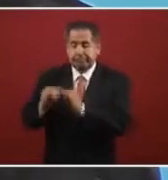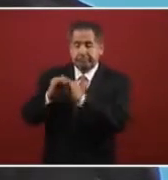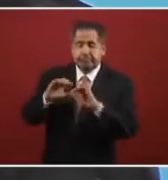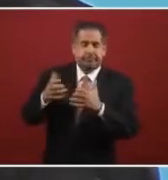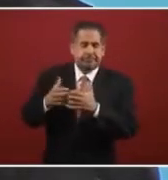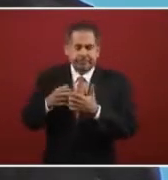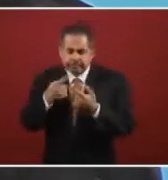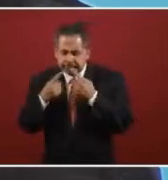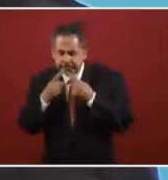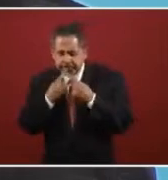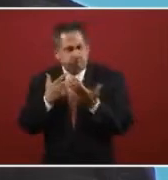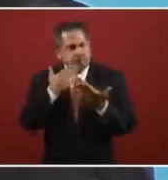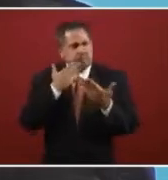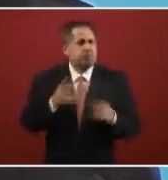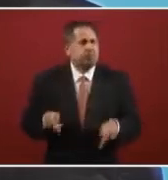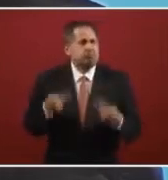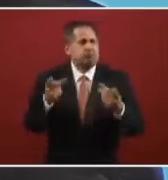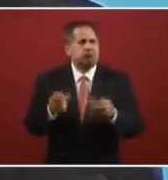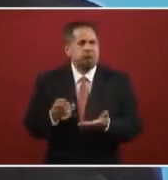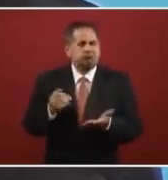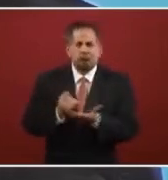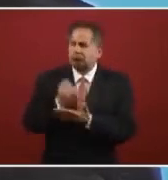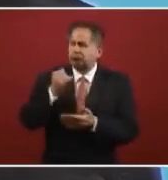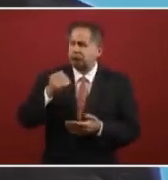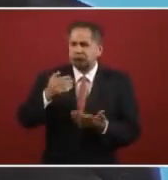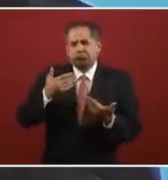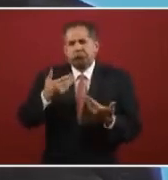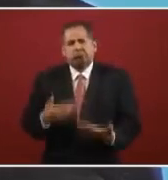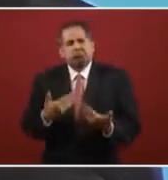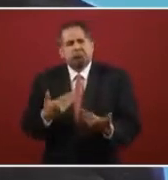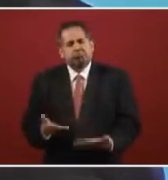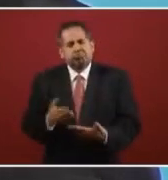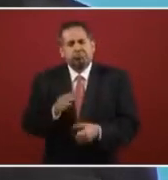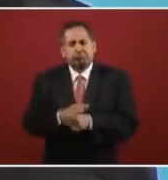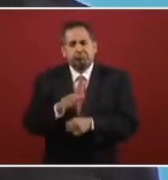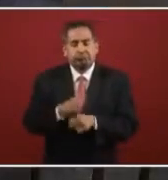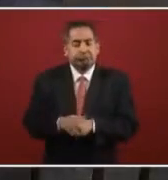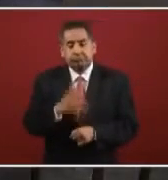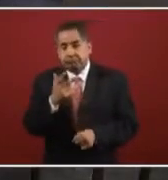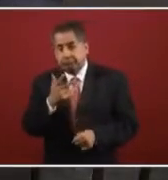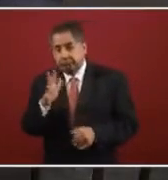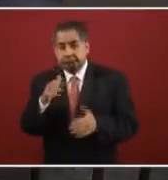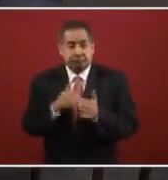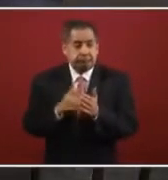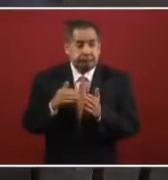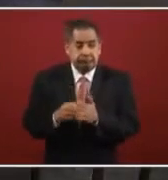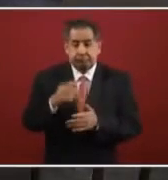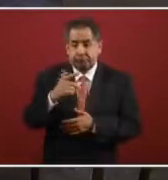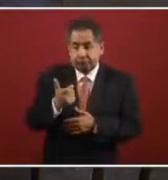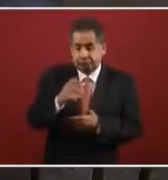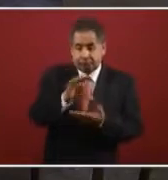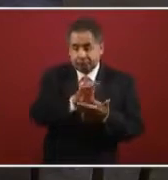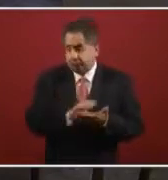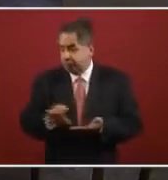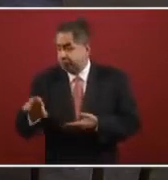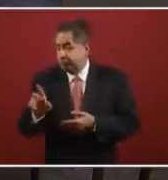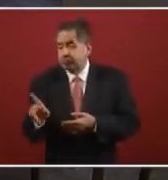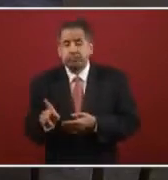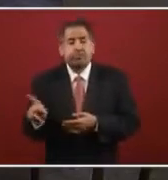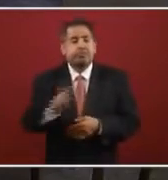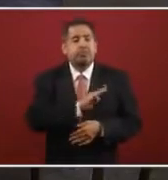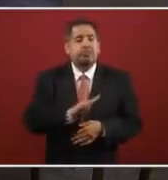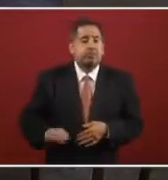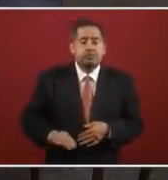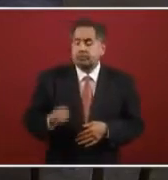lo definimos como una buena subasta. So they feel that it was a good auction for the institute to return